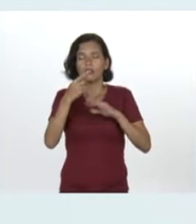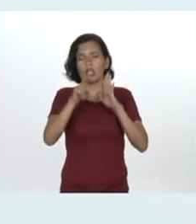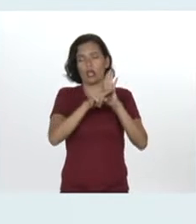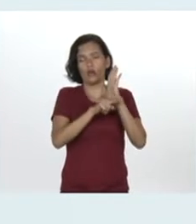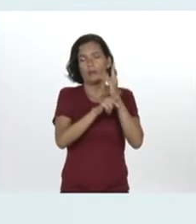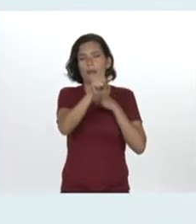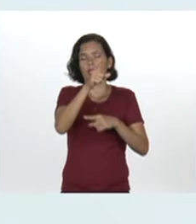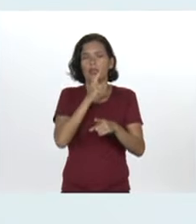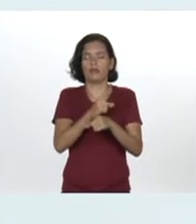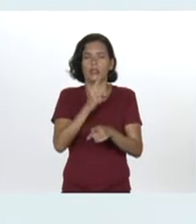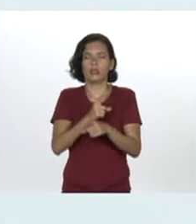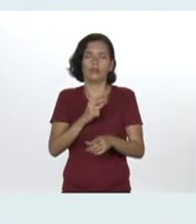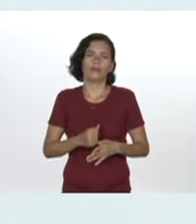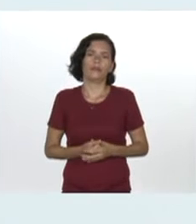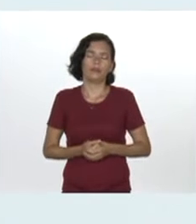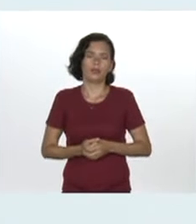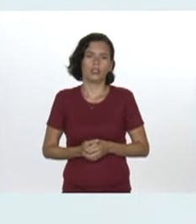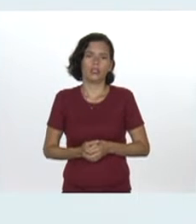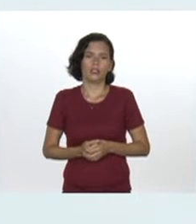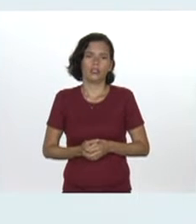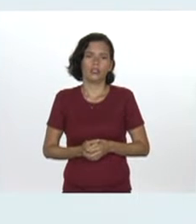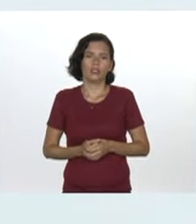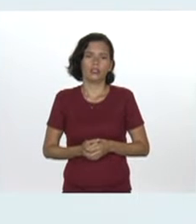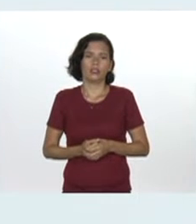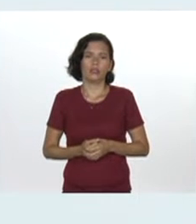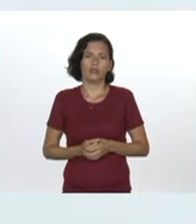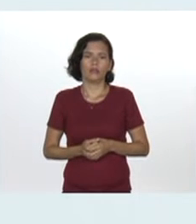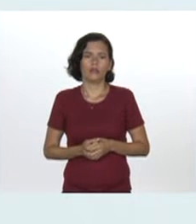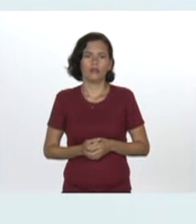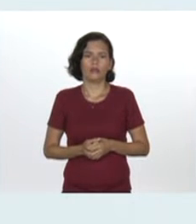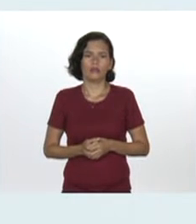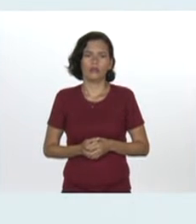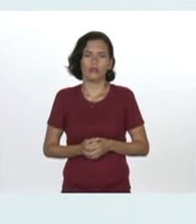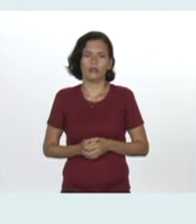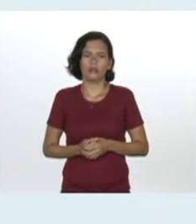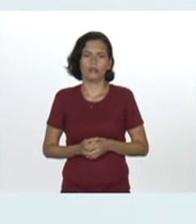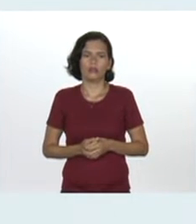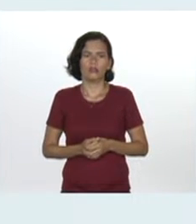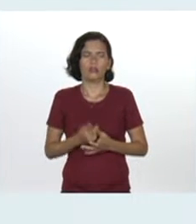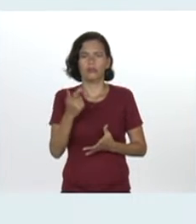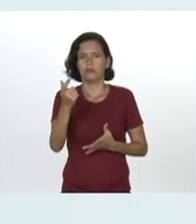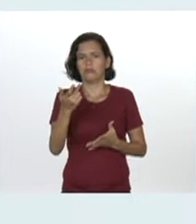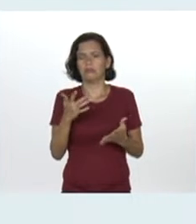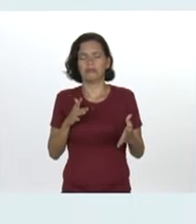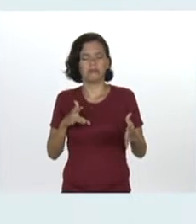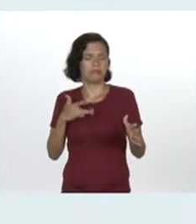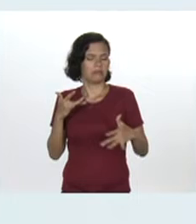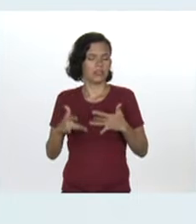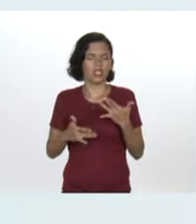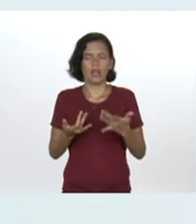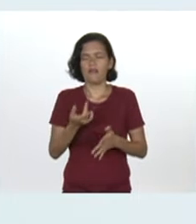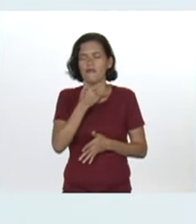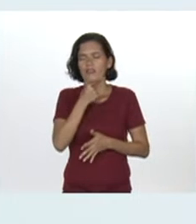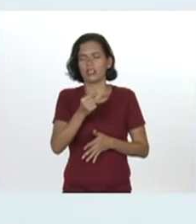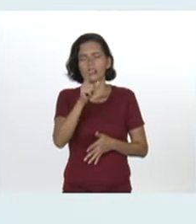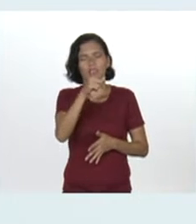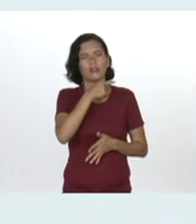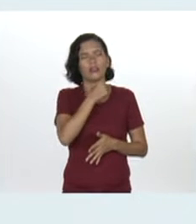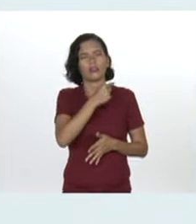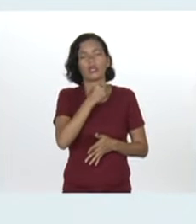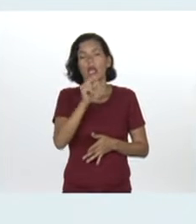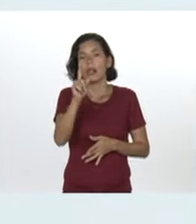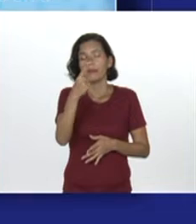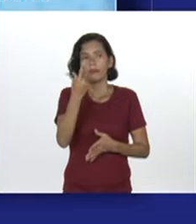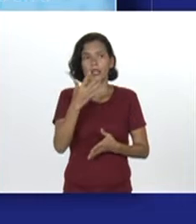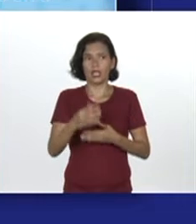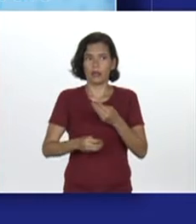estas competiciones. ¿Qué te vamos a...? Una asignación sencillita que te va a gustar. La primera